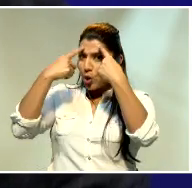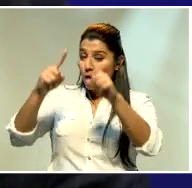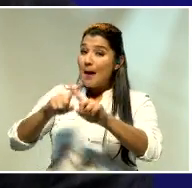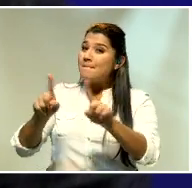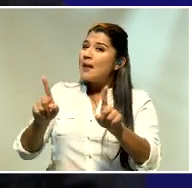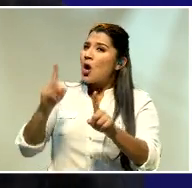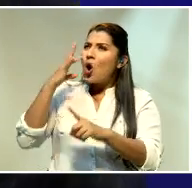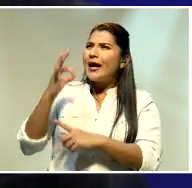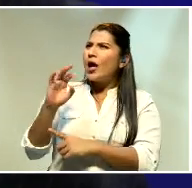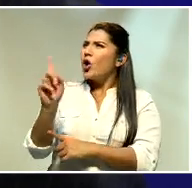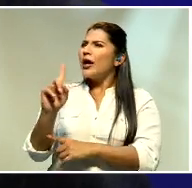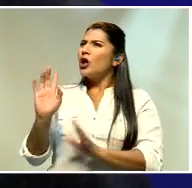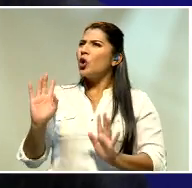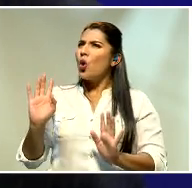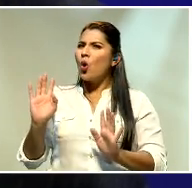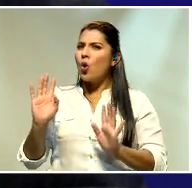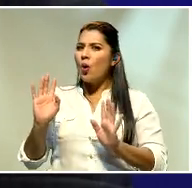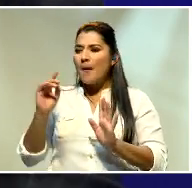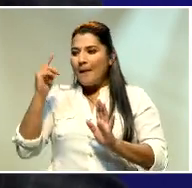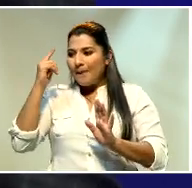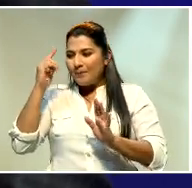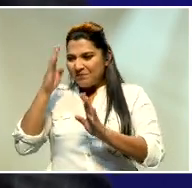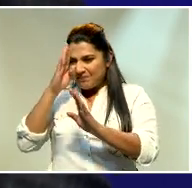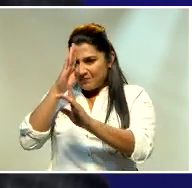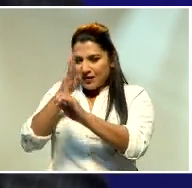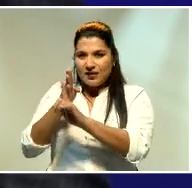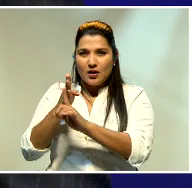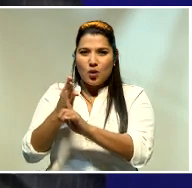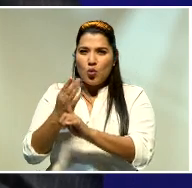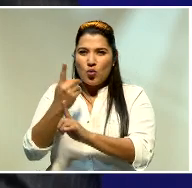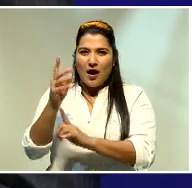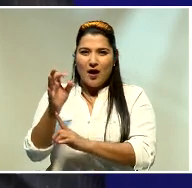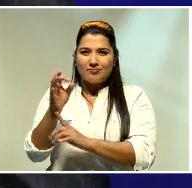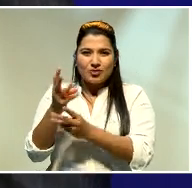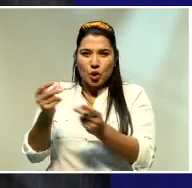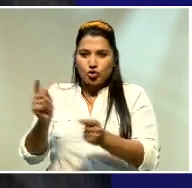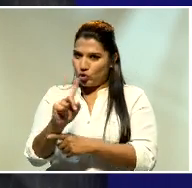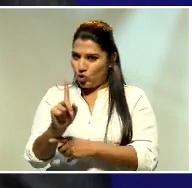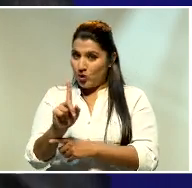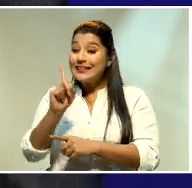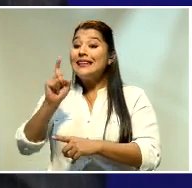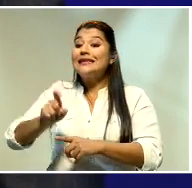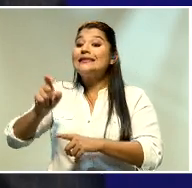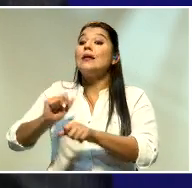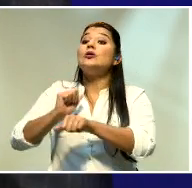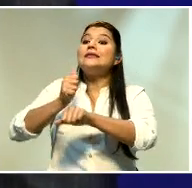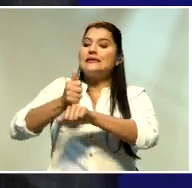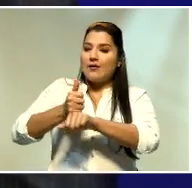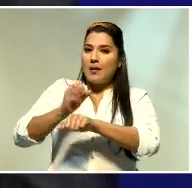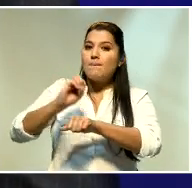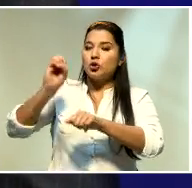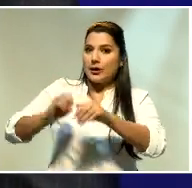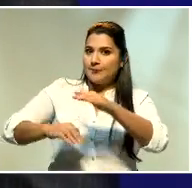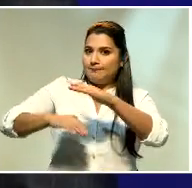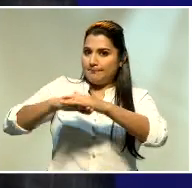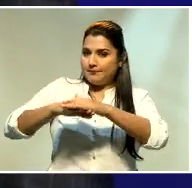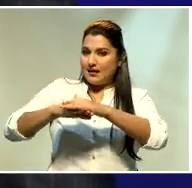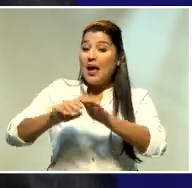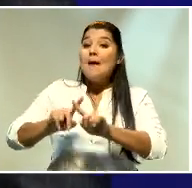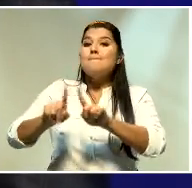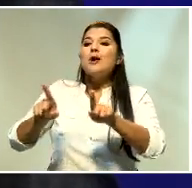creo que no tenemos que cerrarnos en algo dogmático. Necesitamos fijarla y poner un mecanismo que rápidamente nos